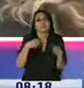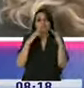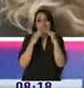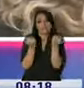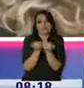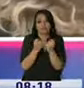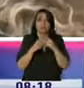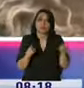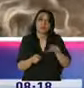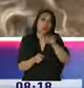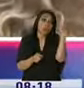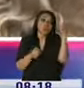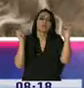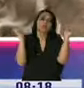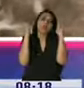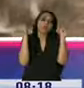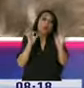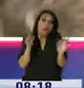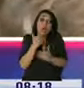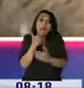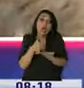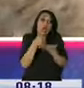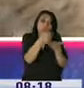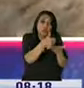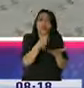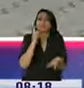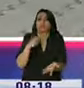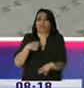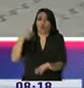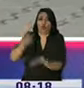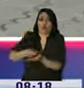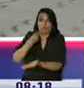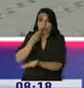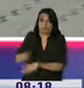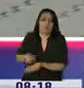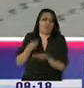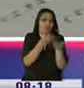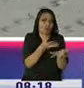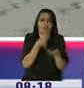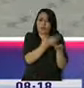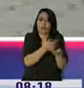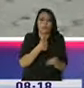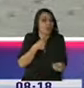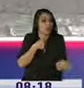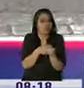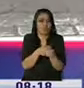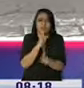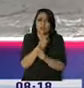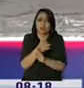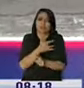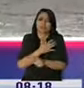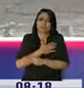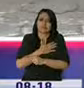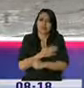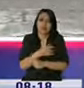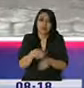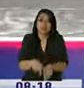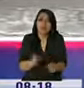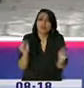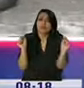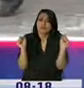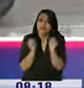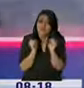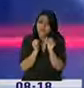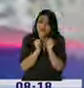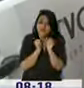que hay alguna fundación que por favor les ayuden, yo les pediría de favor que lo hagan, porque sí, da mucha pena, aquí se mueren del frío, del